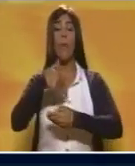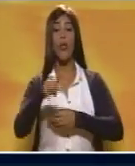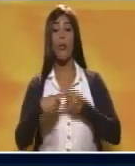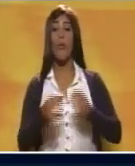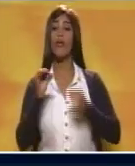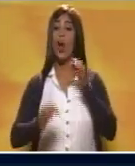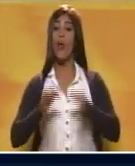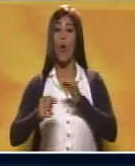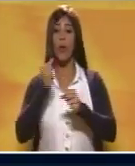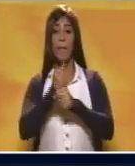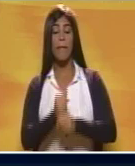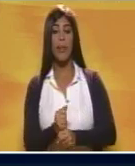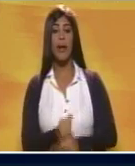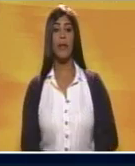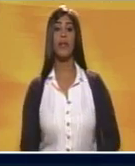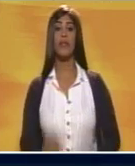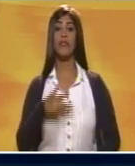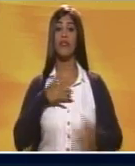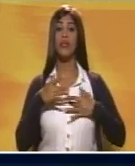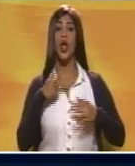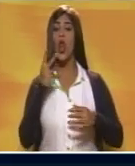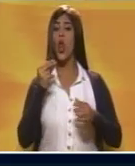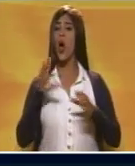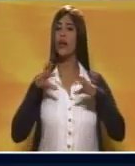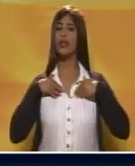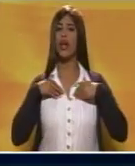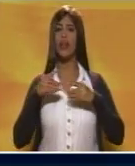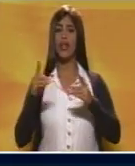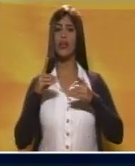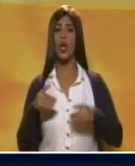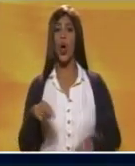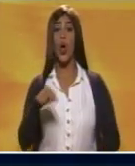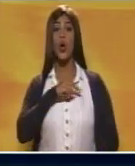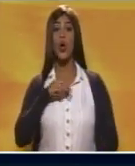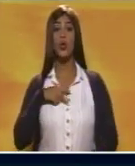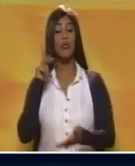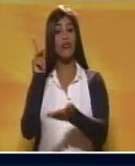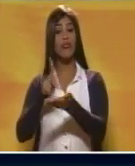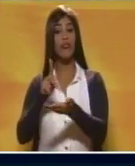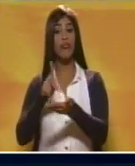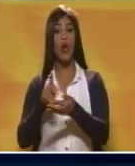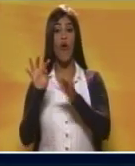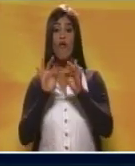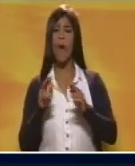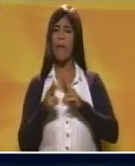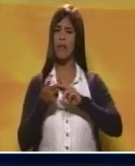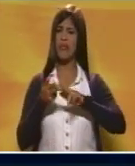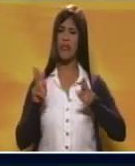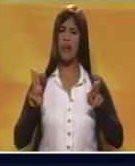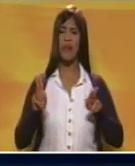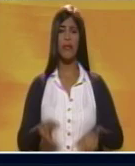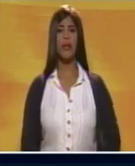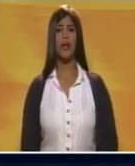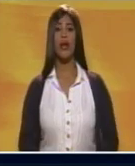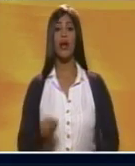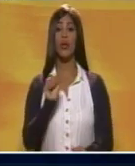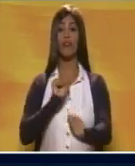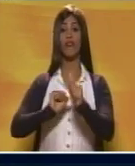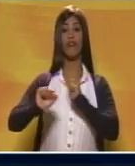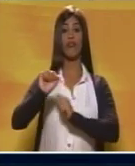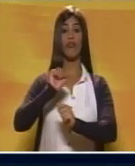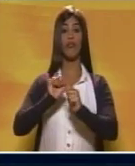procesarlos judicialmente. Los activistas rechazaron esta decisión. Nosotros estamos aquí en forma pacífica